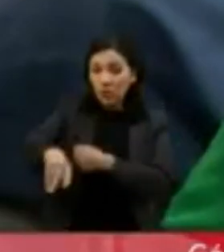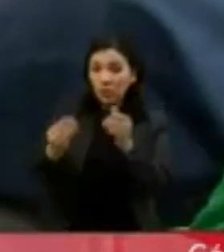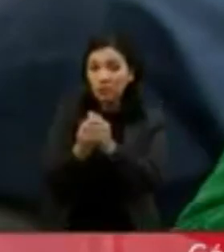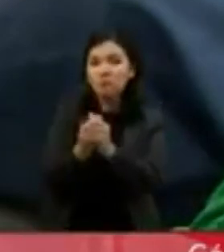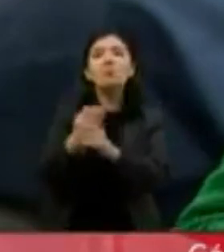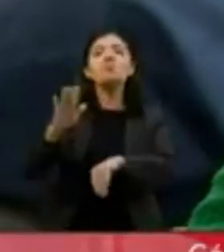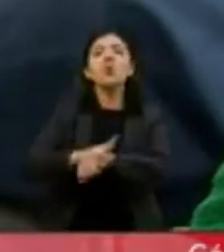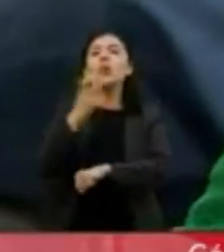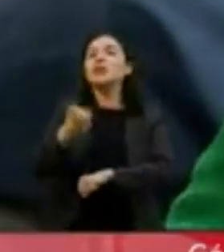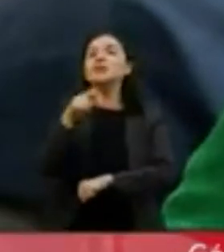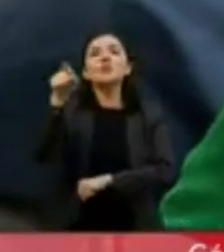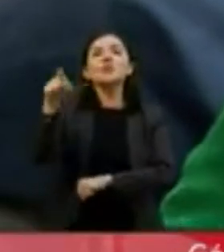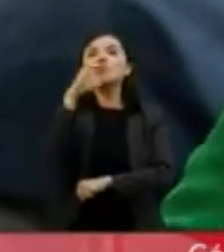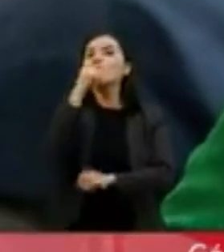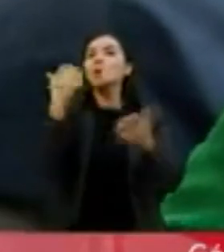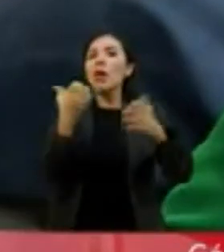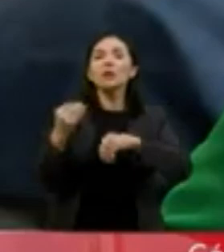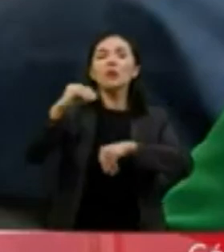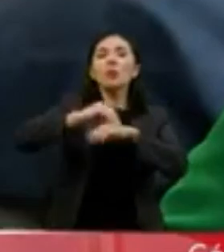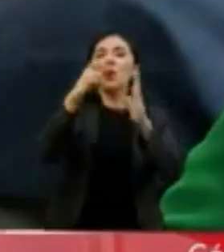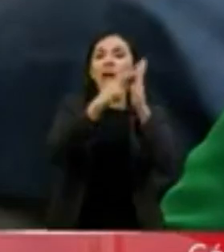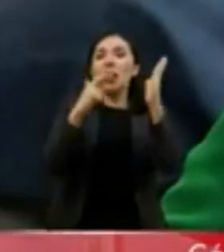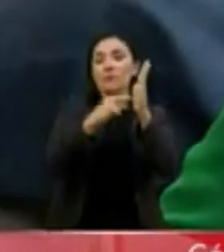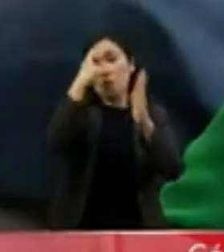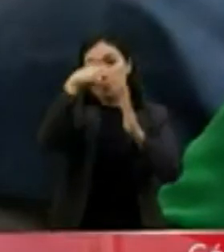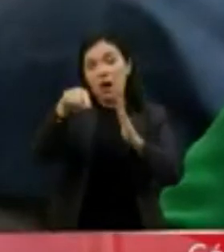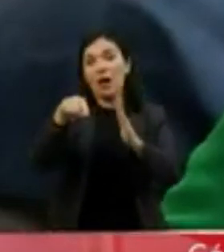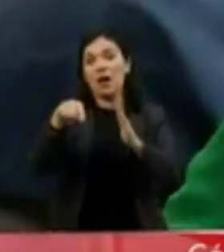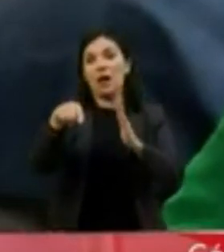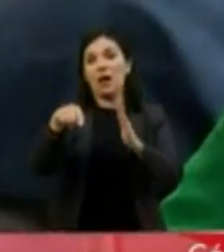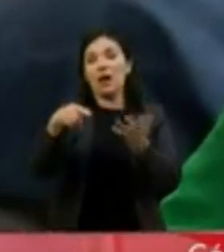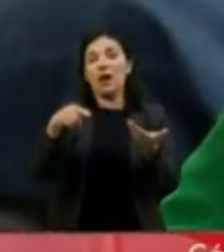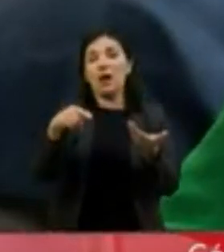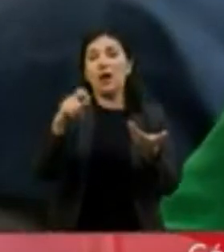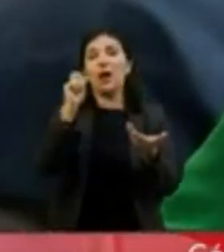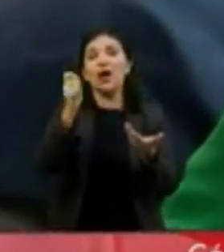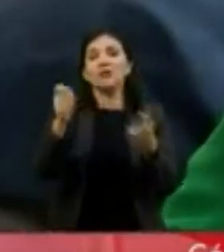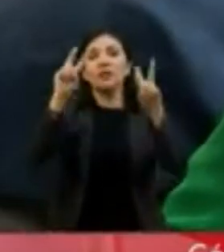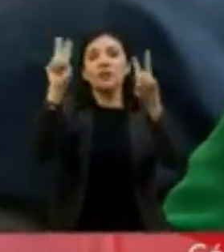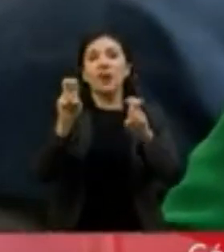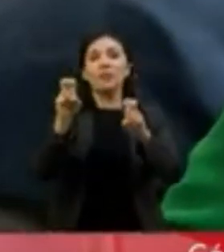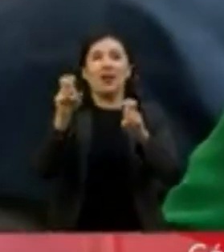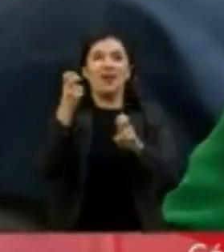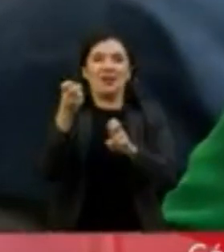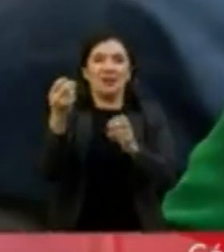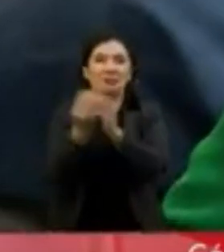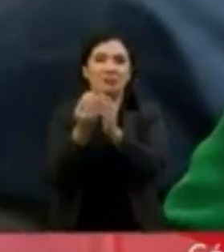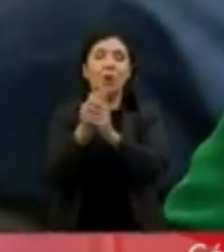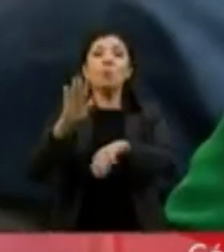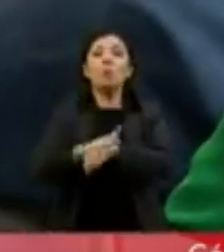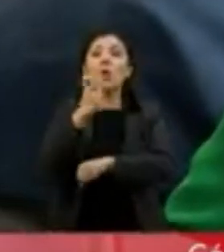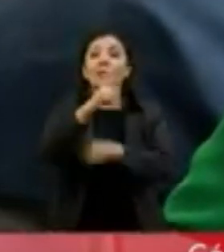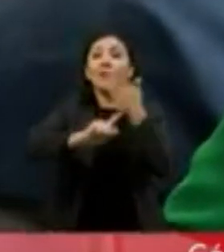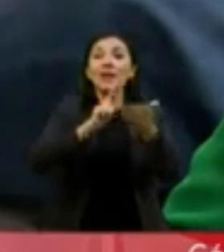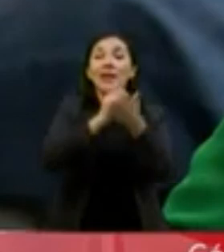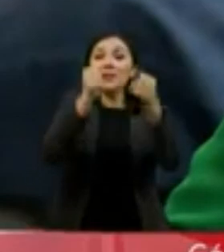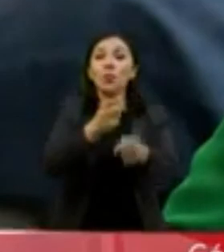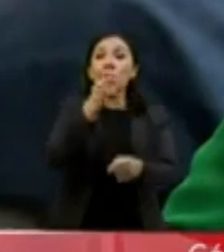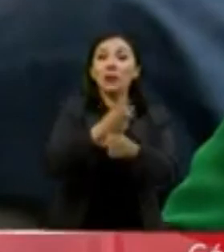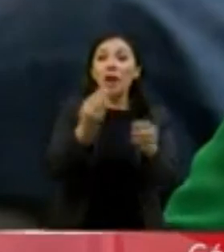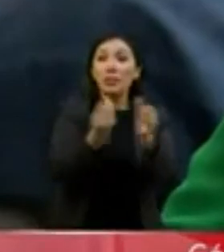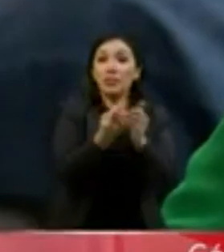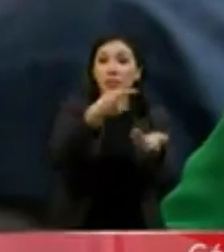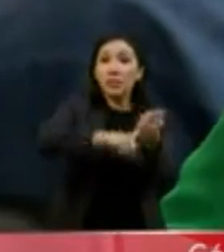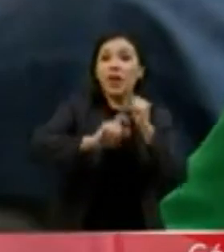ello no podía reglamentar la competencia en la presidencia en lo que es sobre la materia por lo que la la ley de seguridad interior